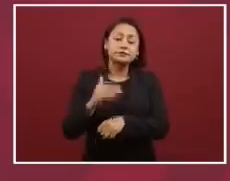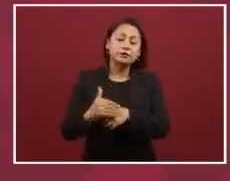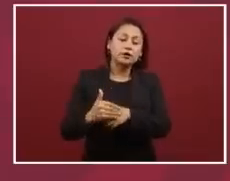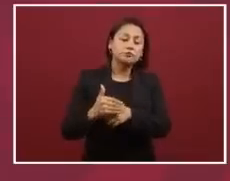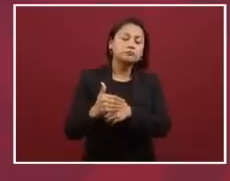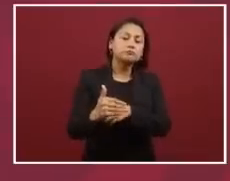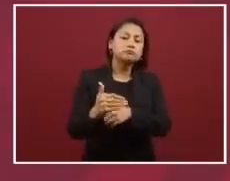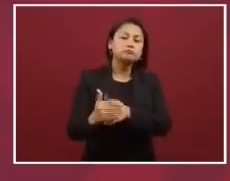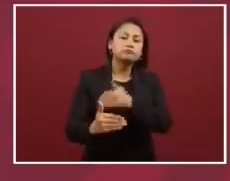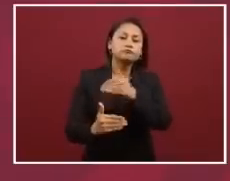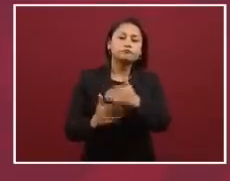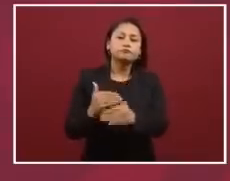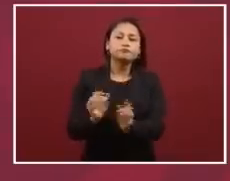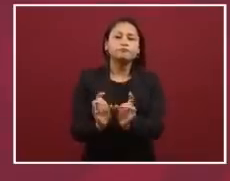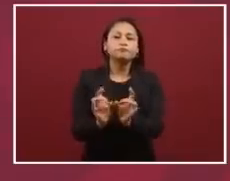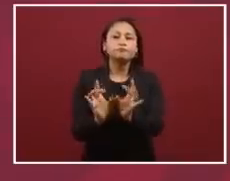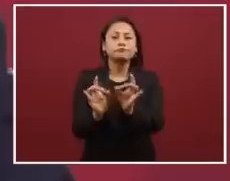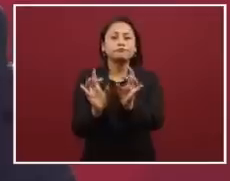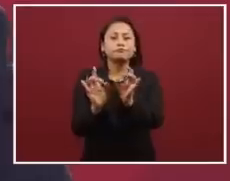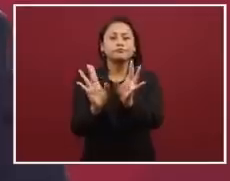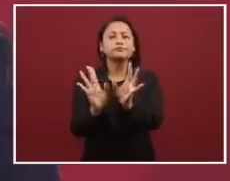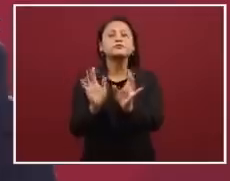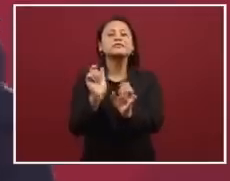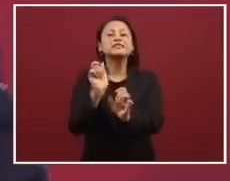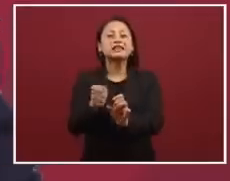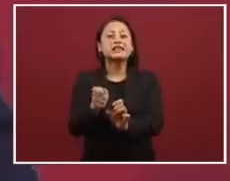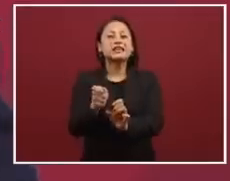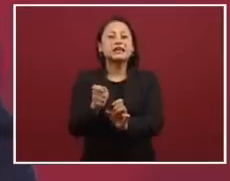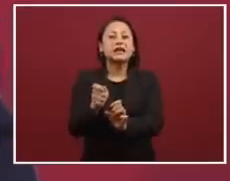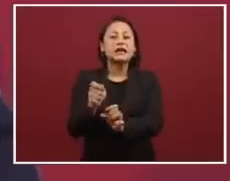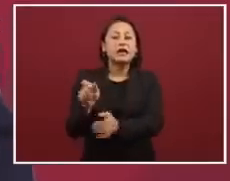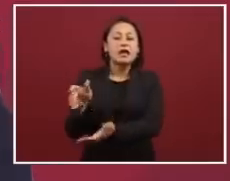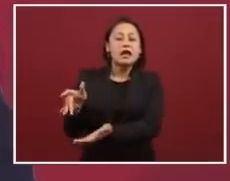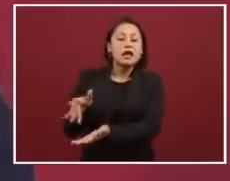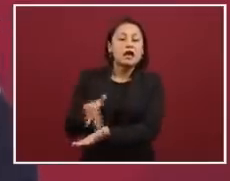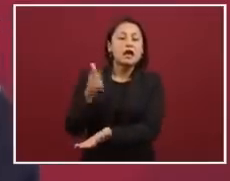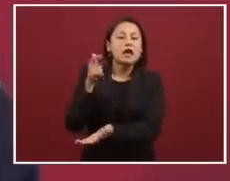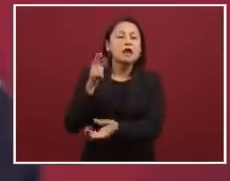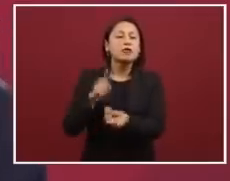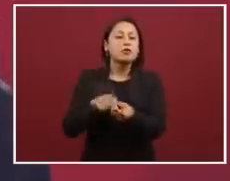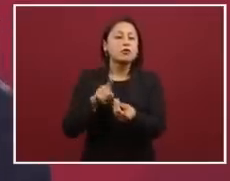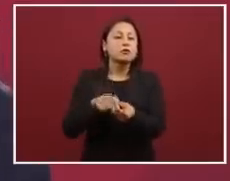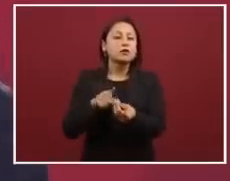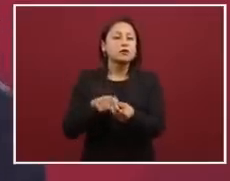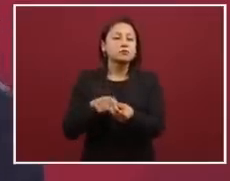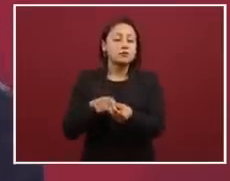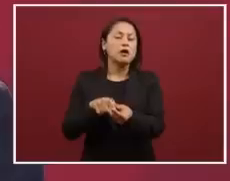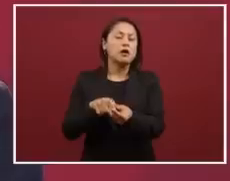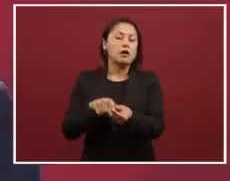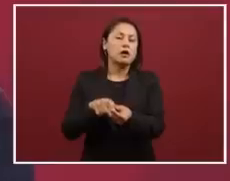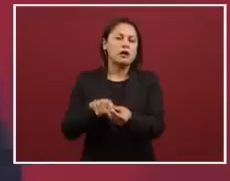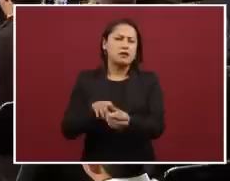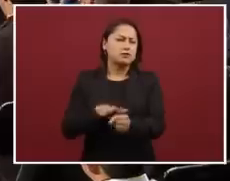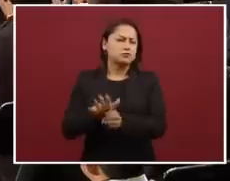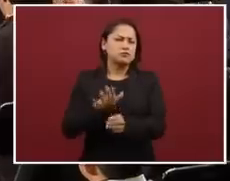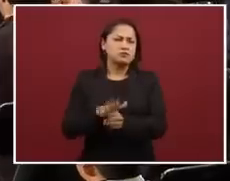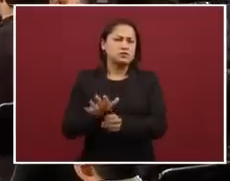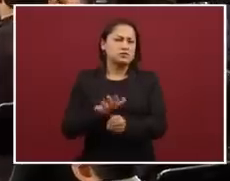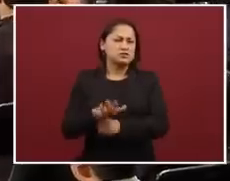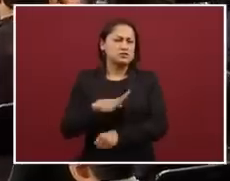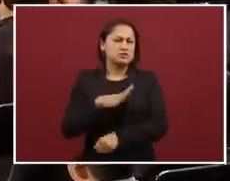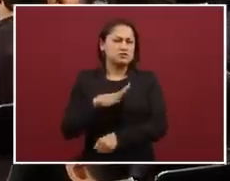iremos informando, pero la instrucción que tenemos es de usar los recursos previstos y en muchos casos sí se puede.